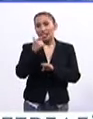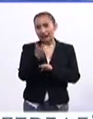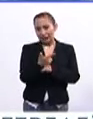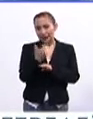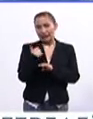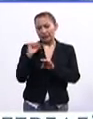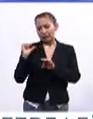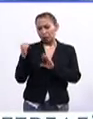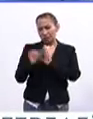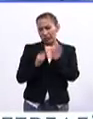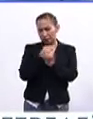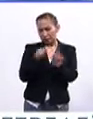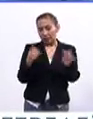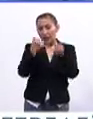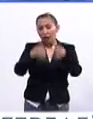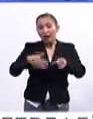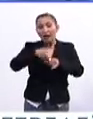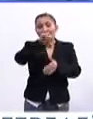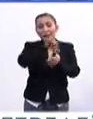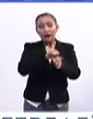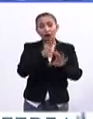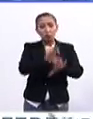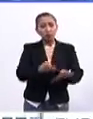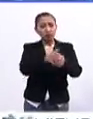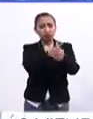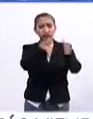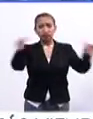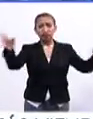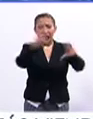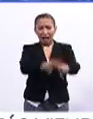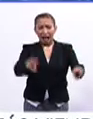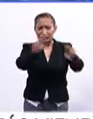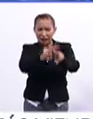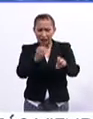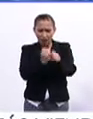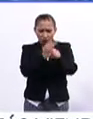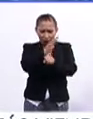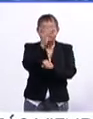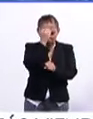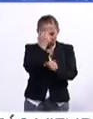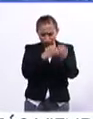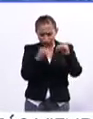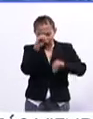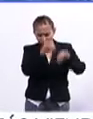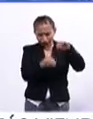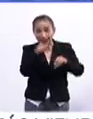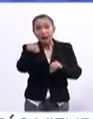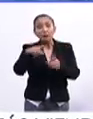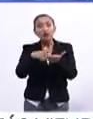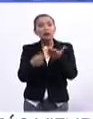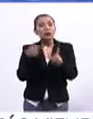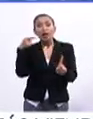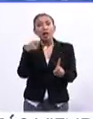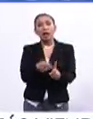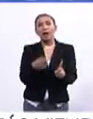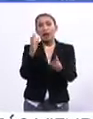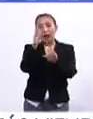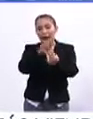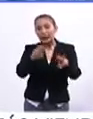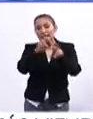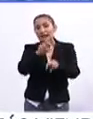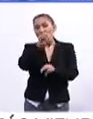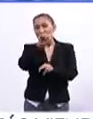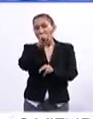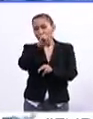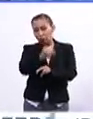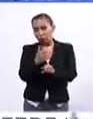hace escaso un mes y medio acaba de inaugurar su centro de supercómputo y análisis de datos, y parte de los proyectos que estamos trabajando es la parte de análisis de